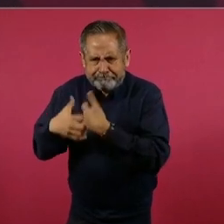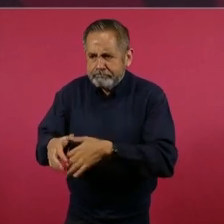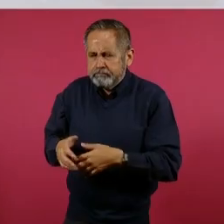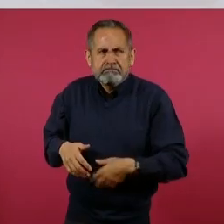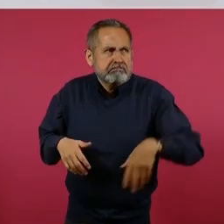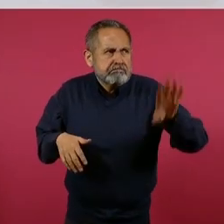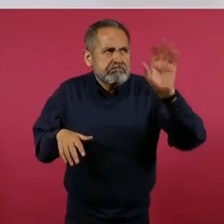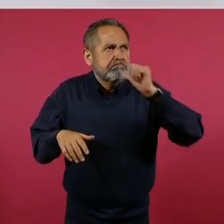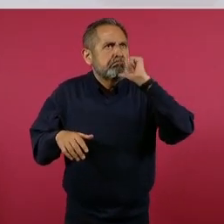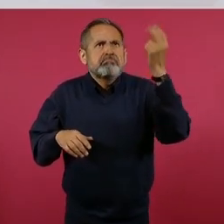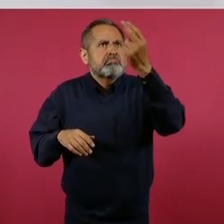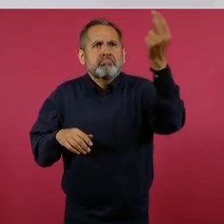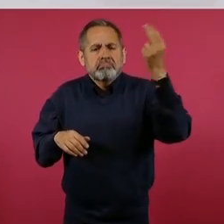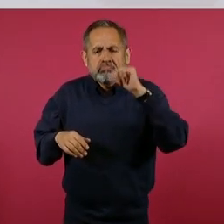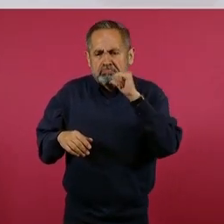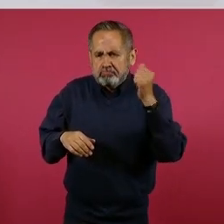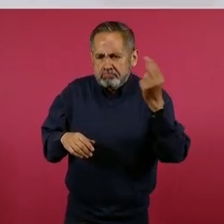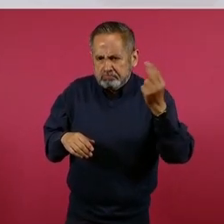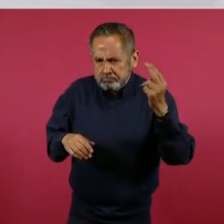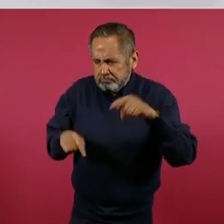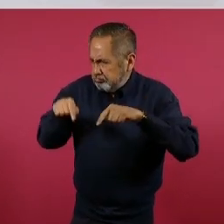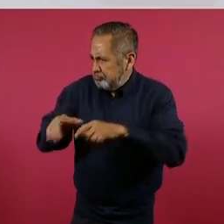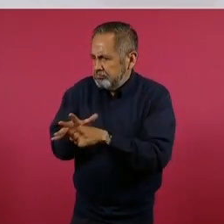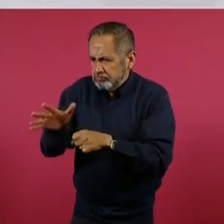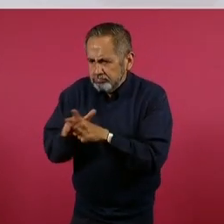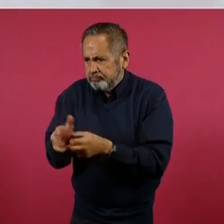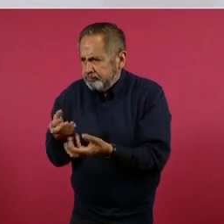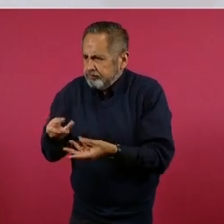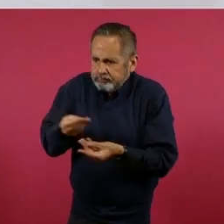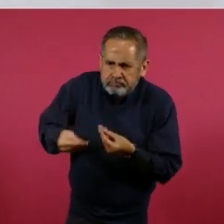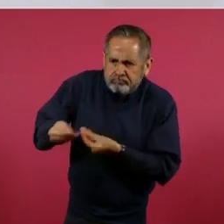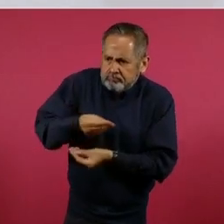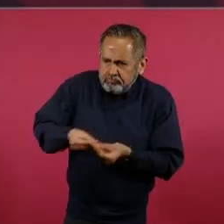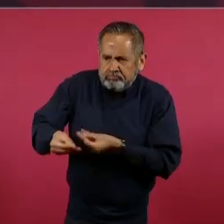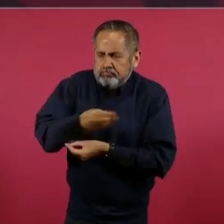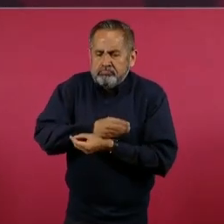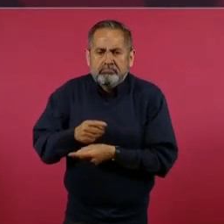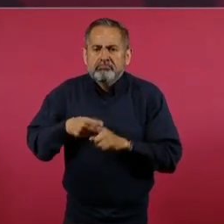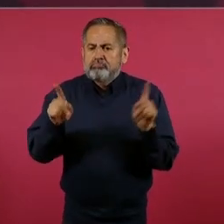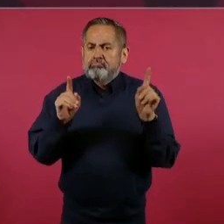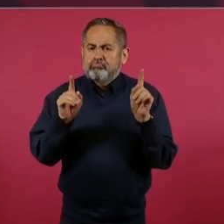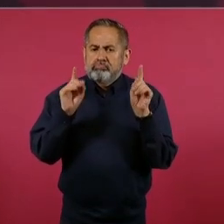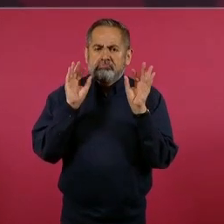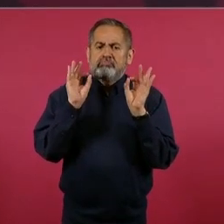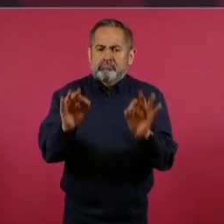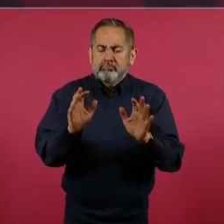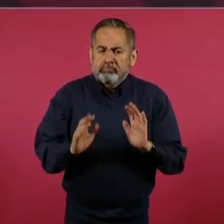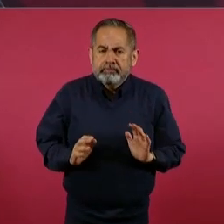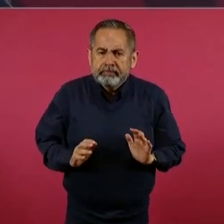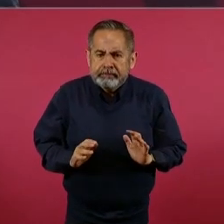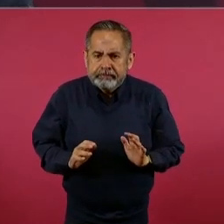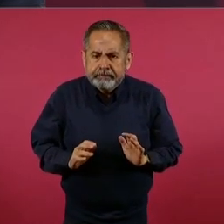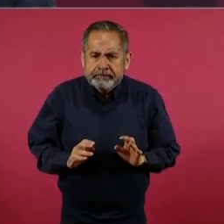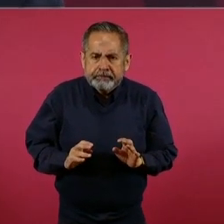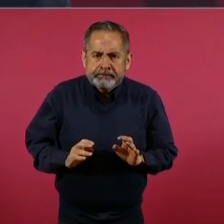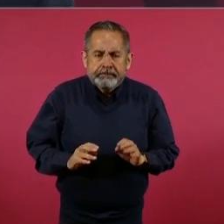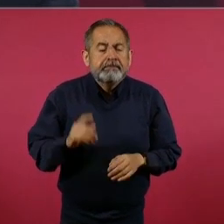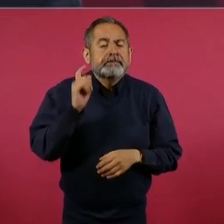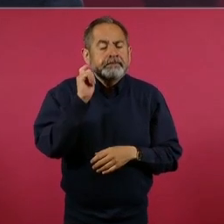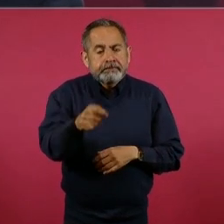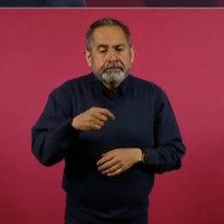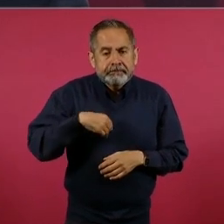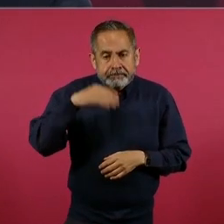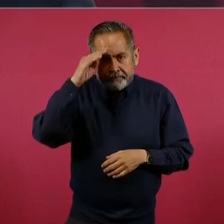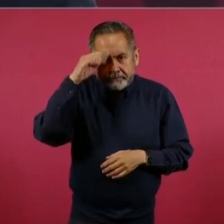es distinto, es distinto. No estoy insinuando de que